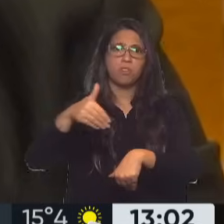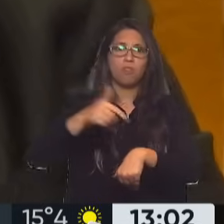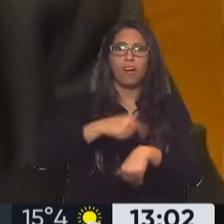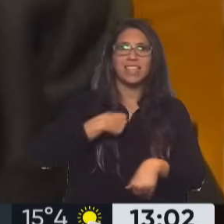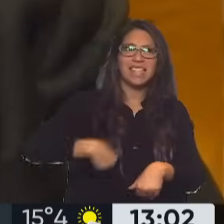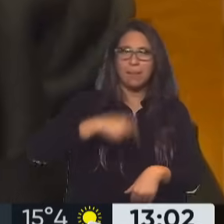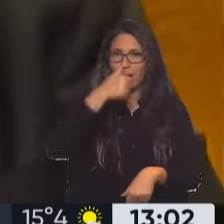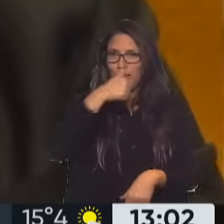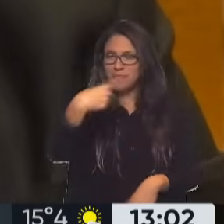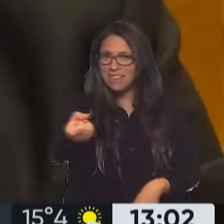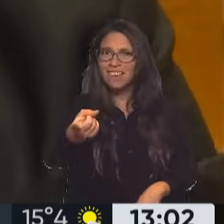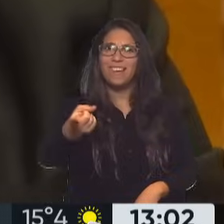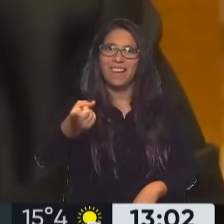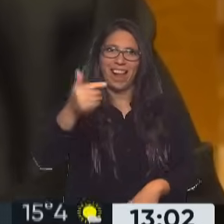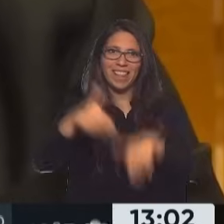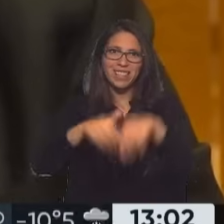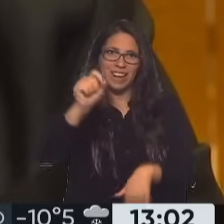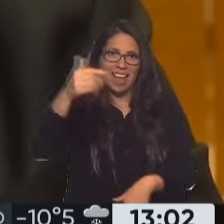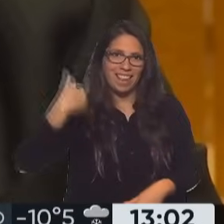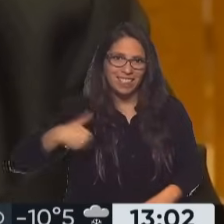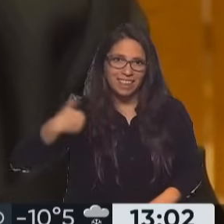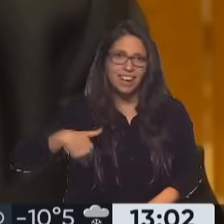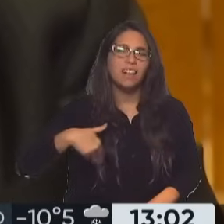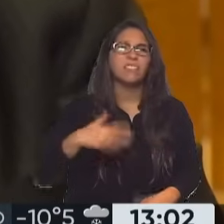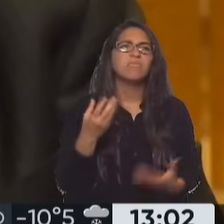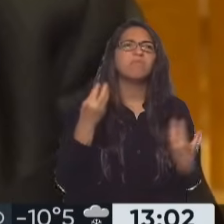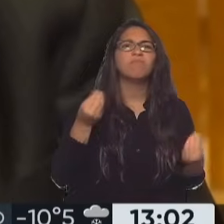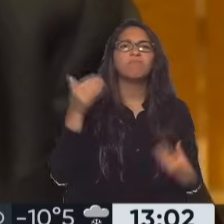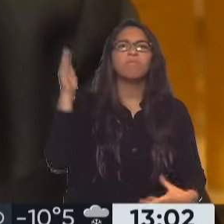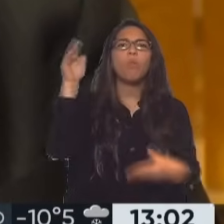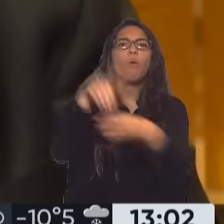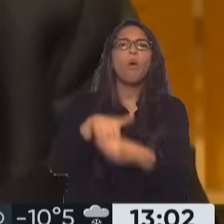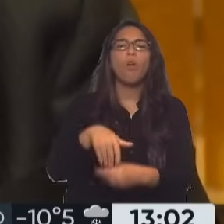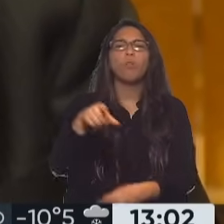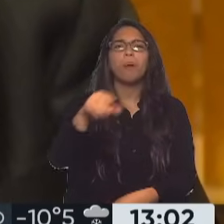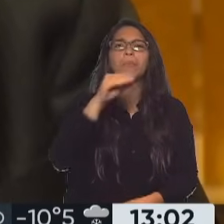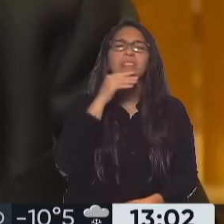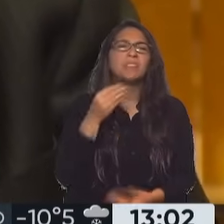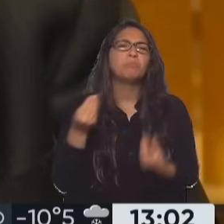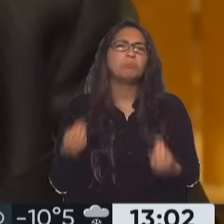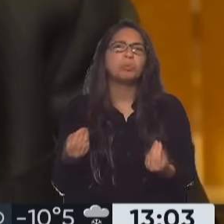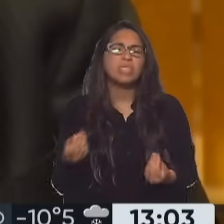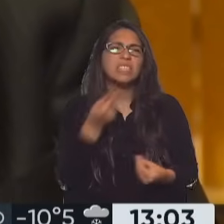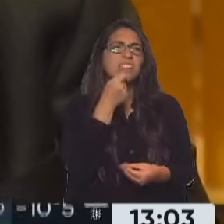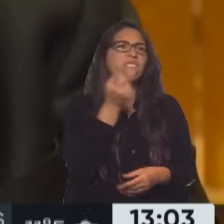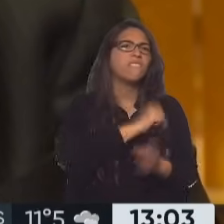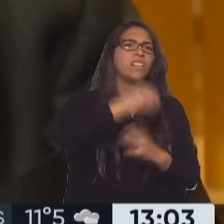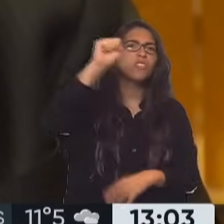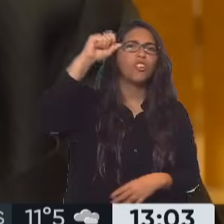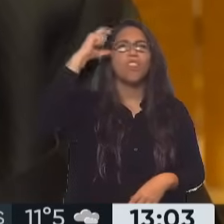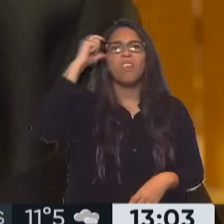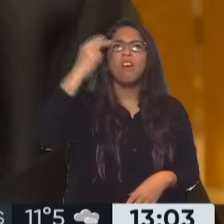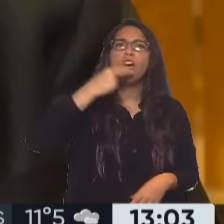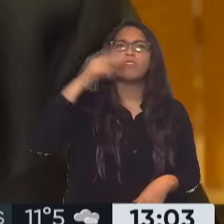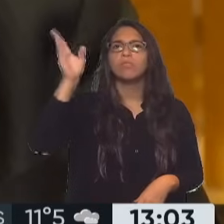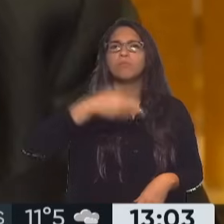pero el domingo hay elecciones en Argentina. Y dice, ¿pero por qué voy a votar a Sergio Massa si tenemos una inflación del 10, del